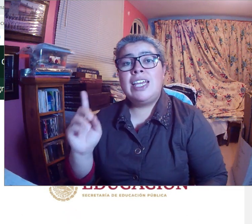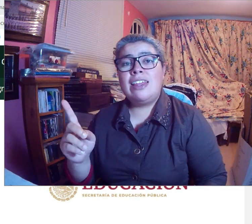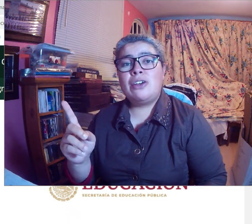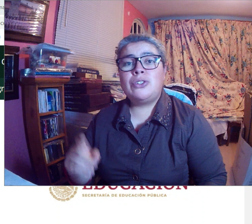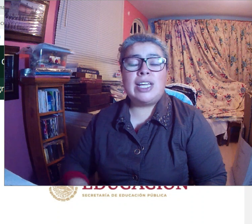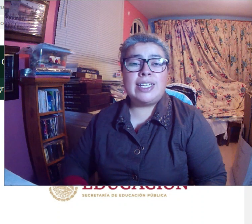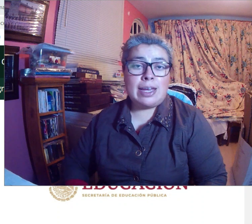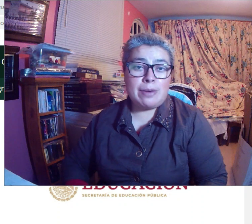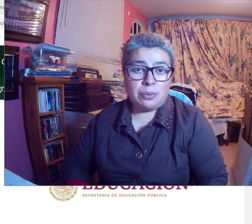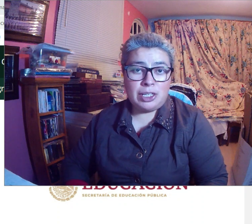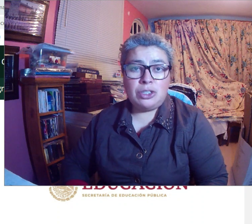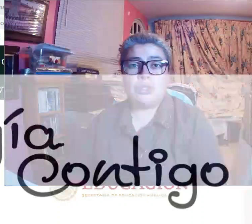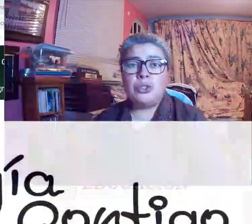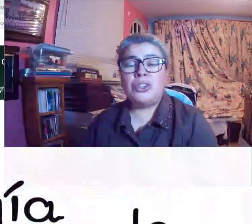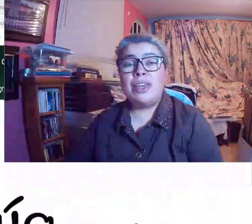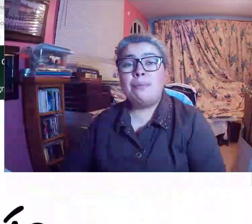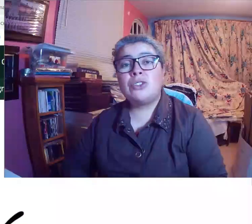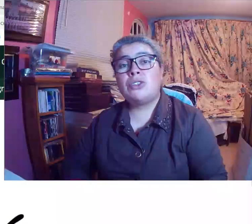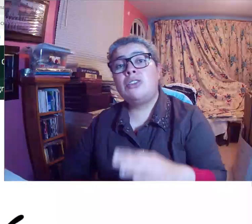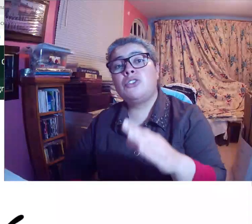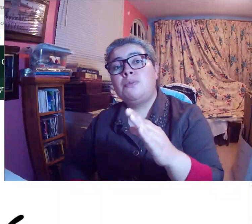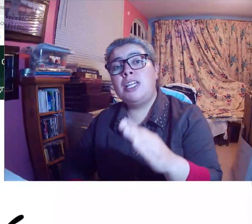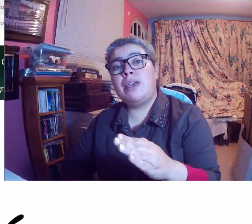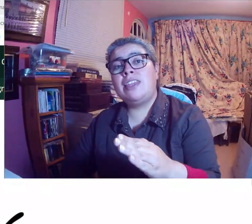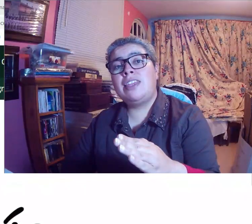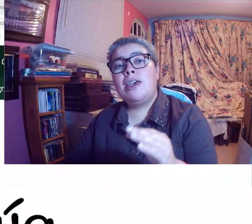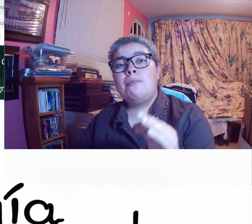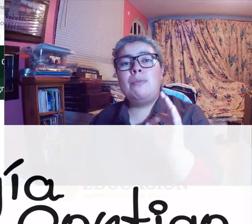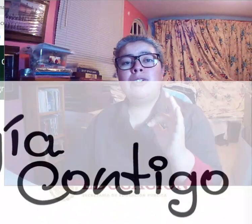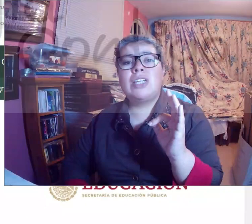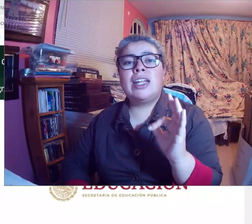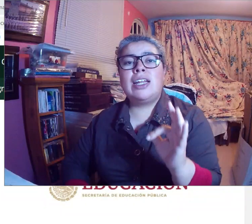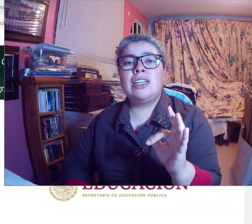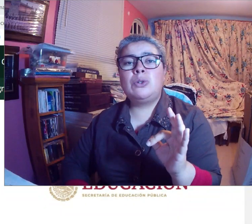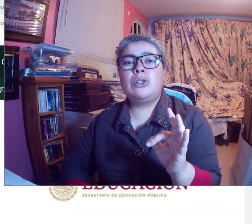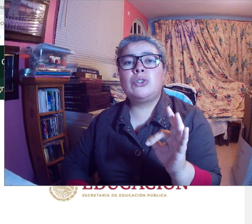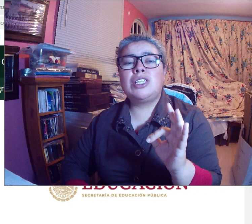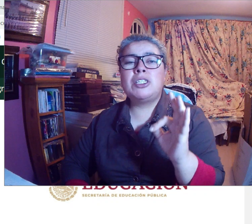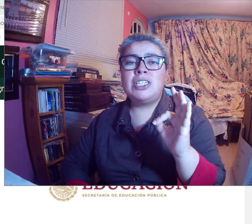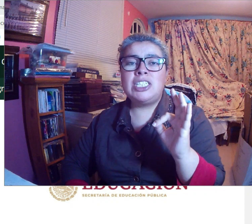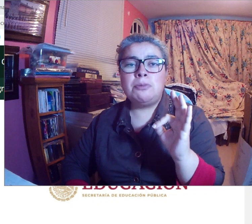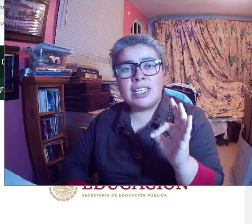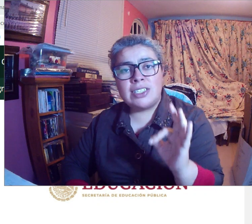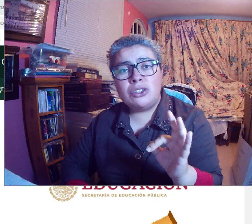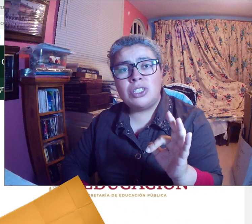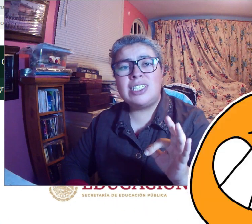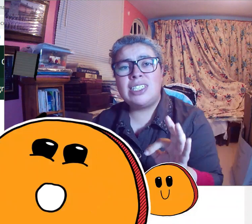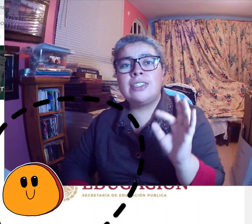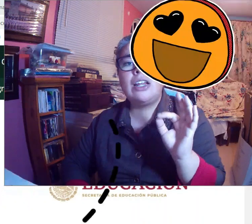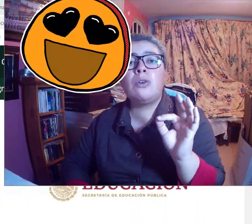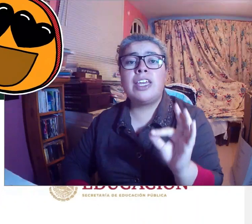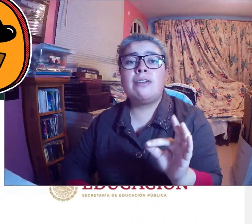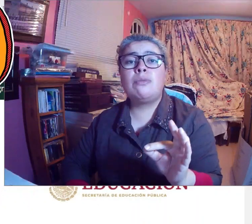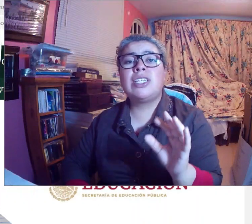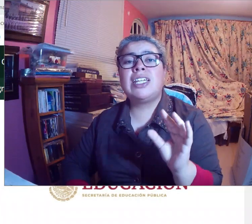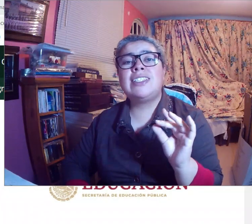pues el día de hoy, ya sábado 28 de marzo de 2020, vamos a analizar uno de los temas principales en noticias